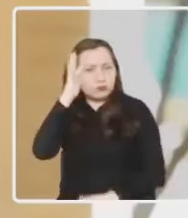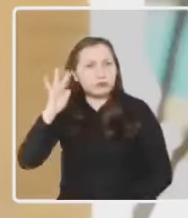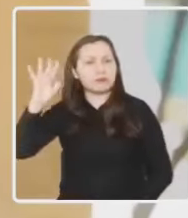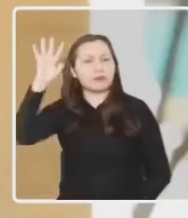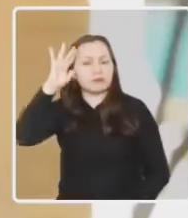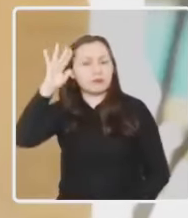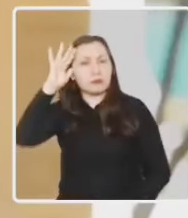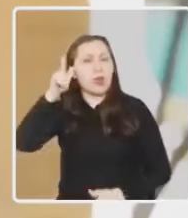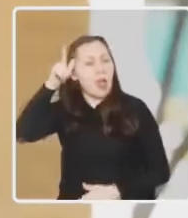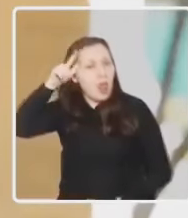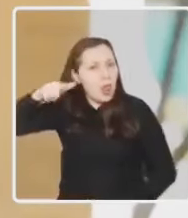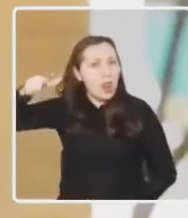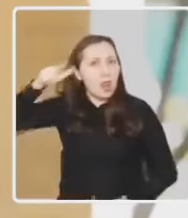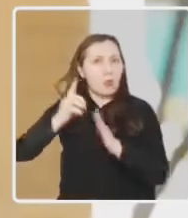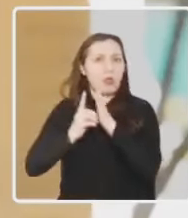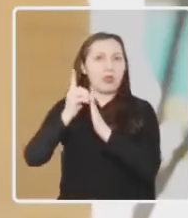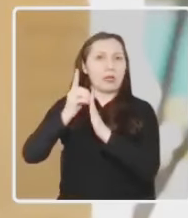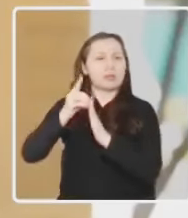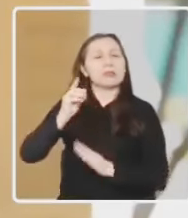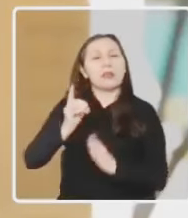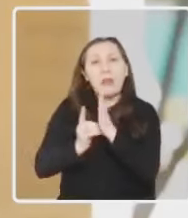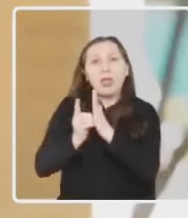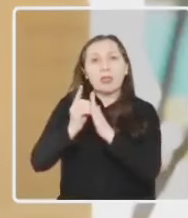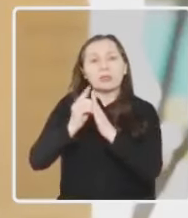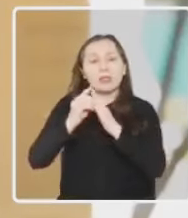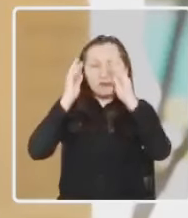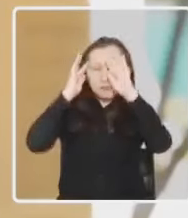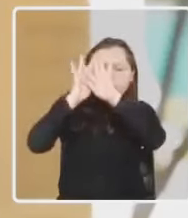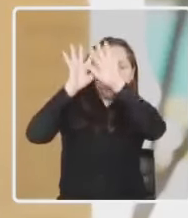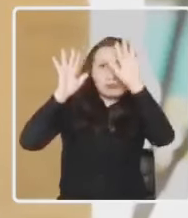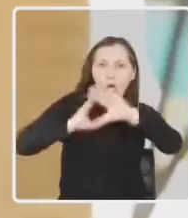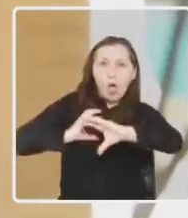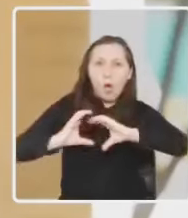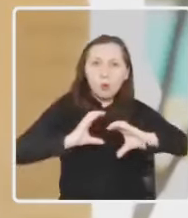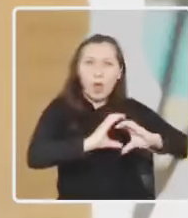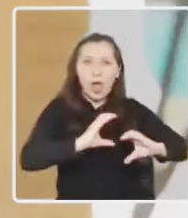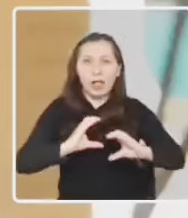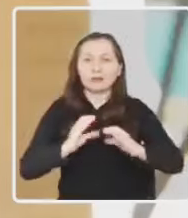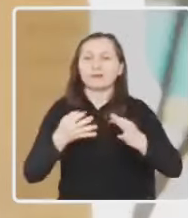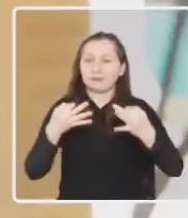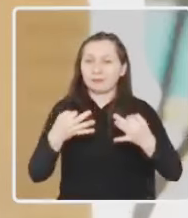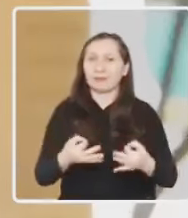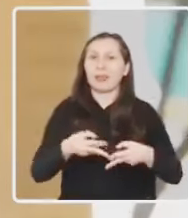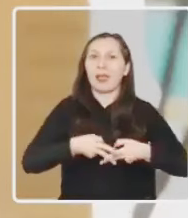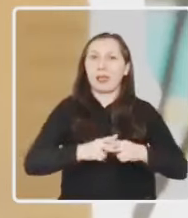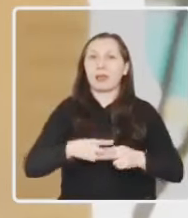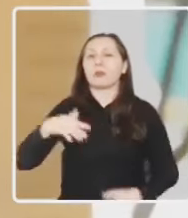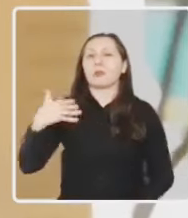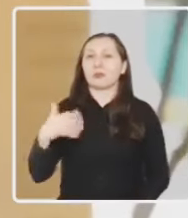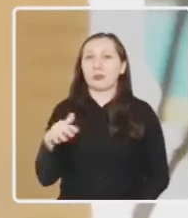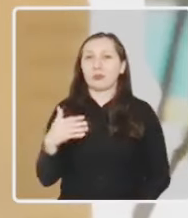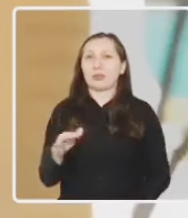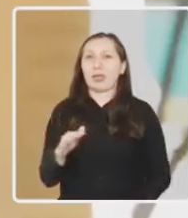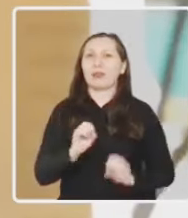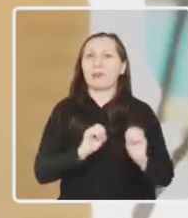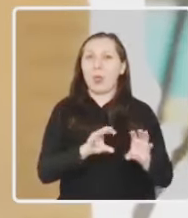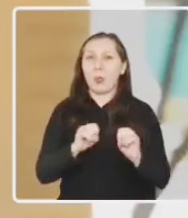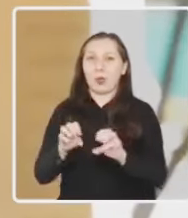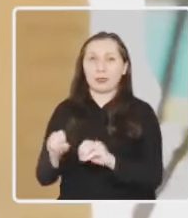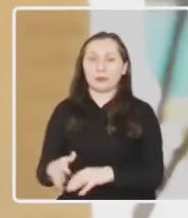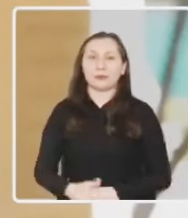para desarrollar el lenguaje, para desarrollar la imaginación, la comunicación, y es, por cierto, una herramienta fundamental para la